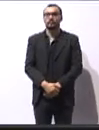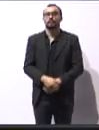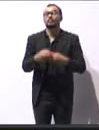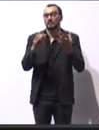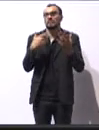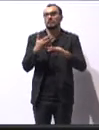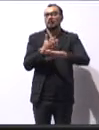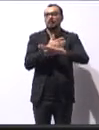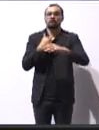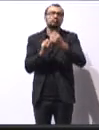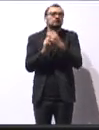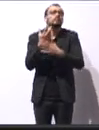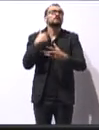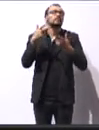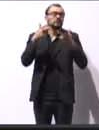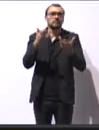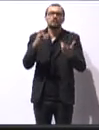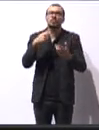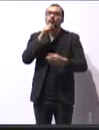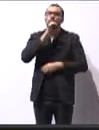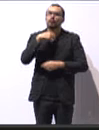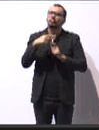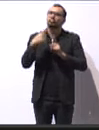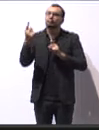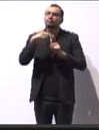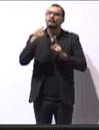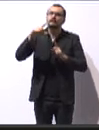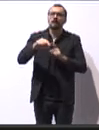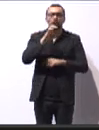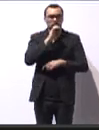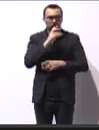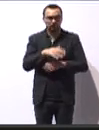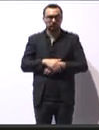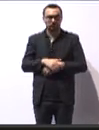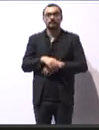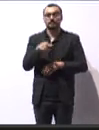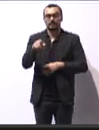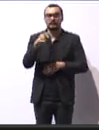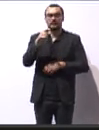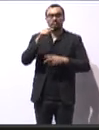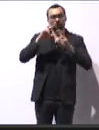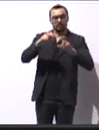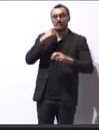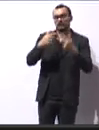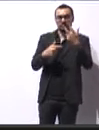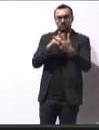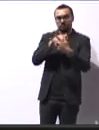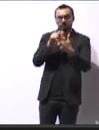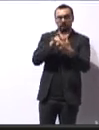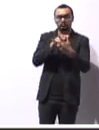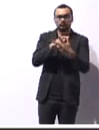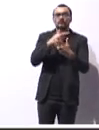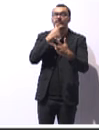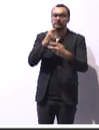como decíamos al inicio, ¿qué podemos hacer para reducir estos costos de comercio? Bueno, el reporte plantea 3 pilares. Uno es la